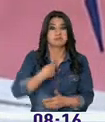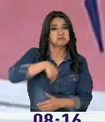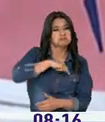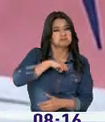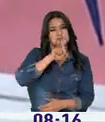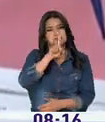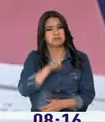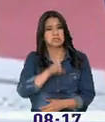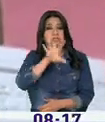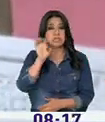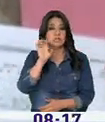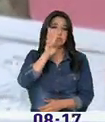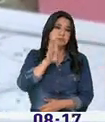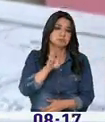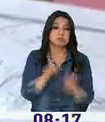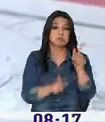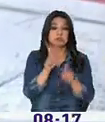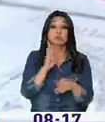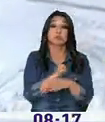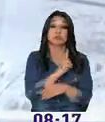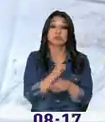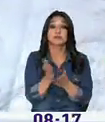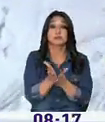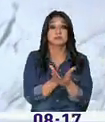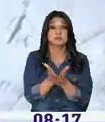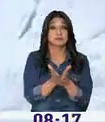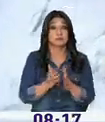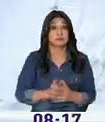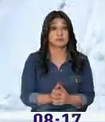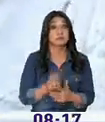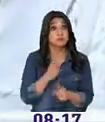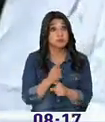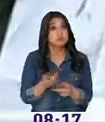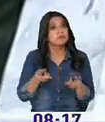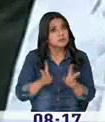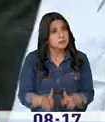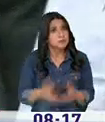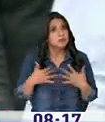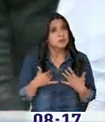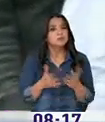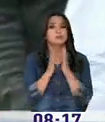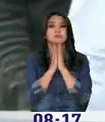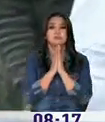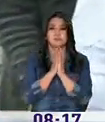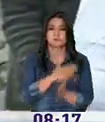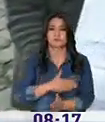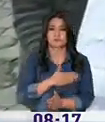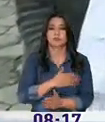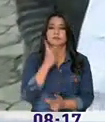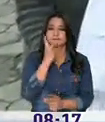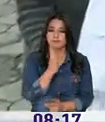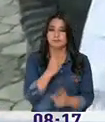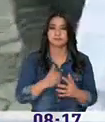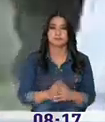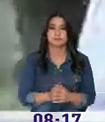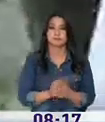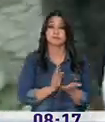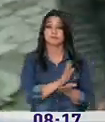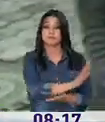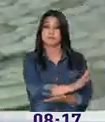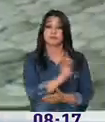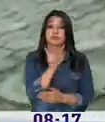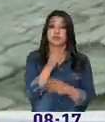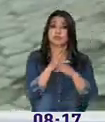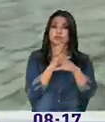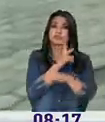de 1.500, 2.000 personas que usamos el servicio y por eso también queremos de una vez solicitar, porque mire cómo nos marginan, solo nos dan